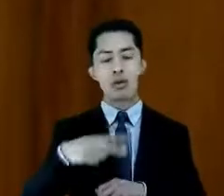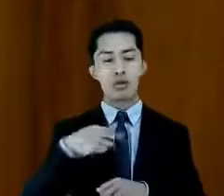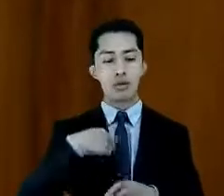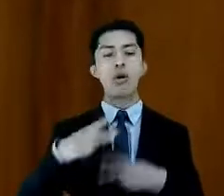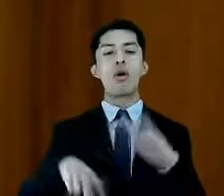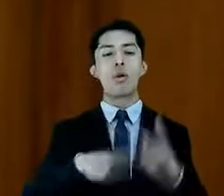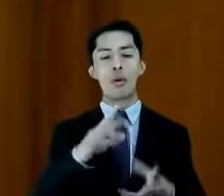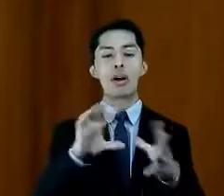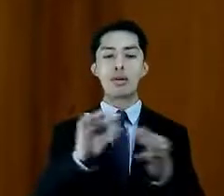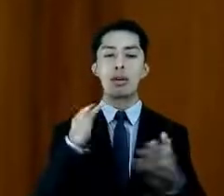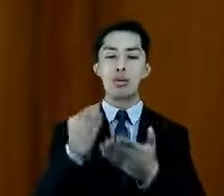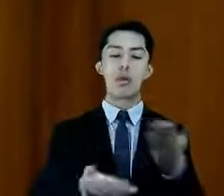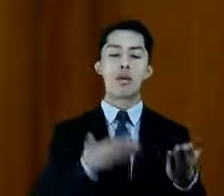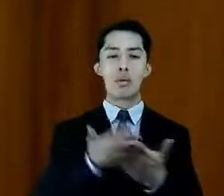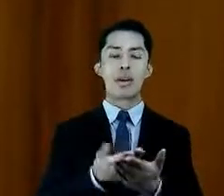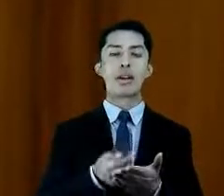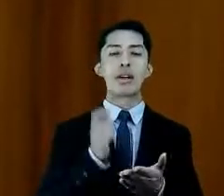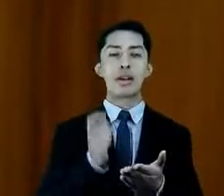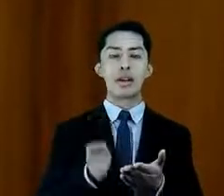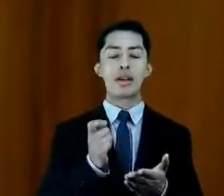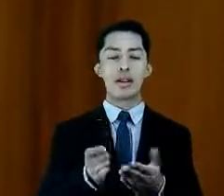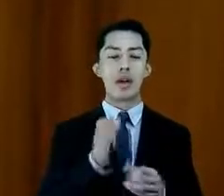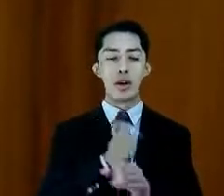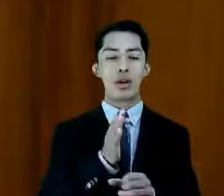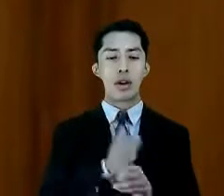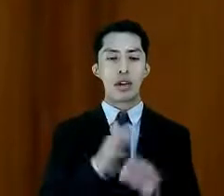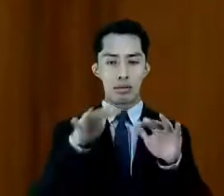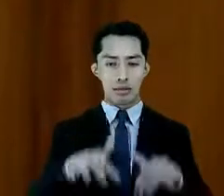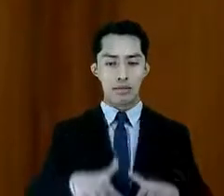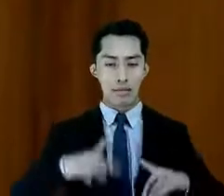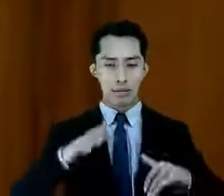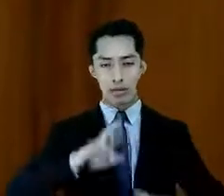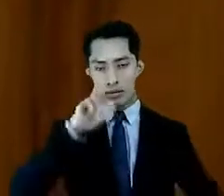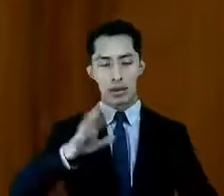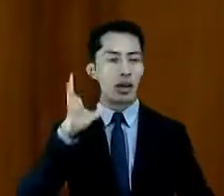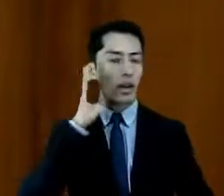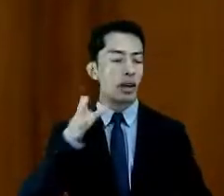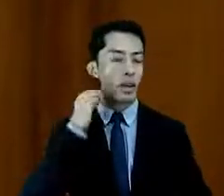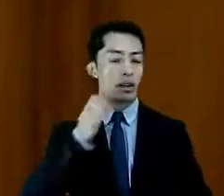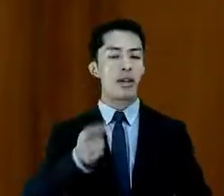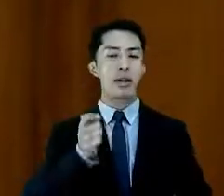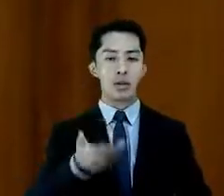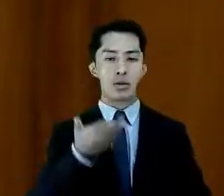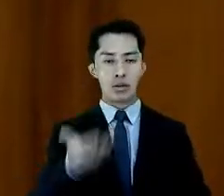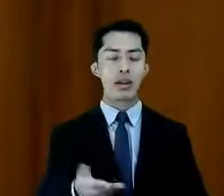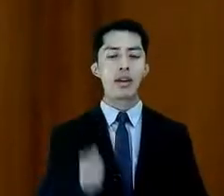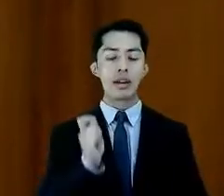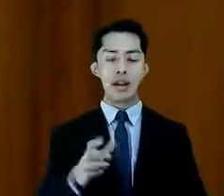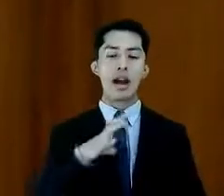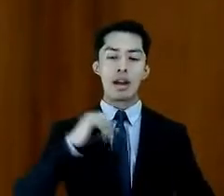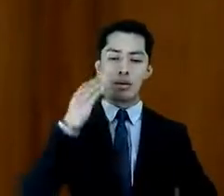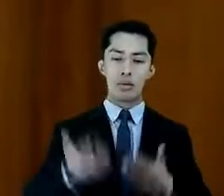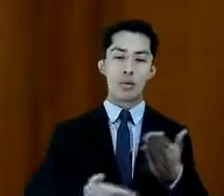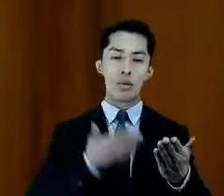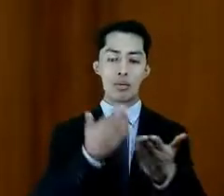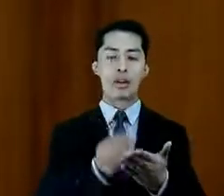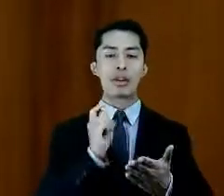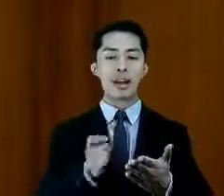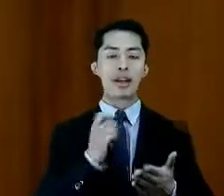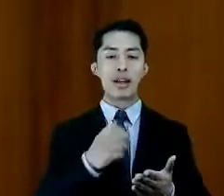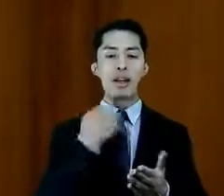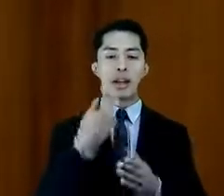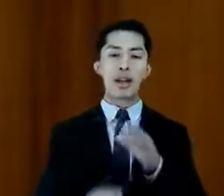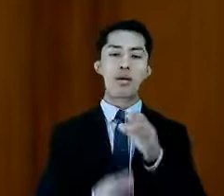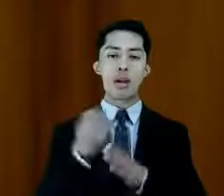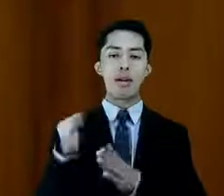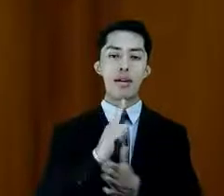permito someter a la consideración de esta honorable legislatura por el digno conducto de usted la iniciativa de decreto por el que se expide